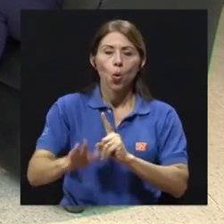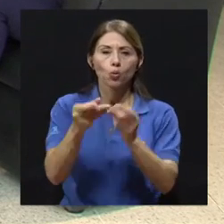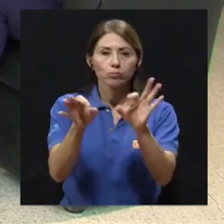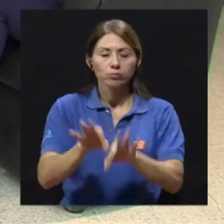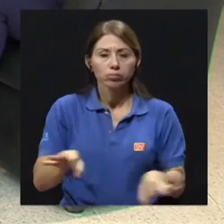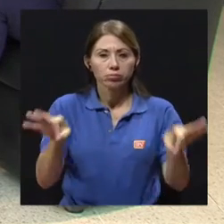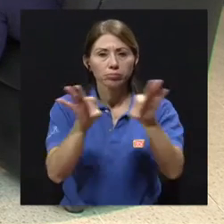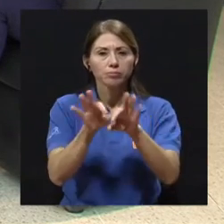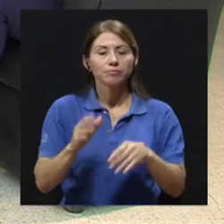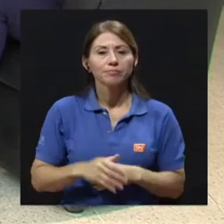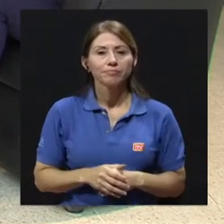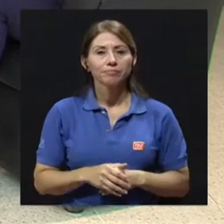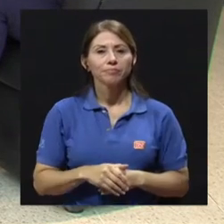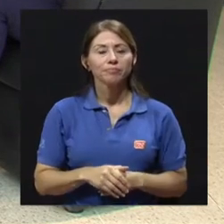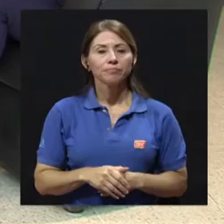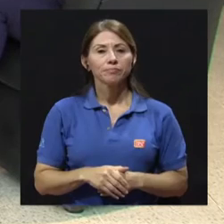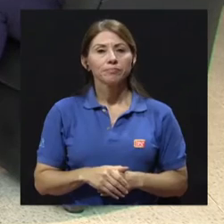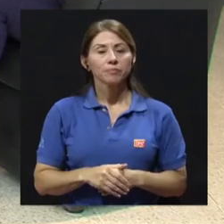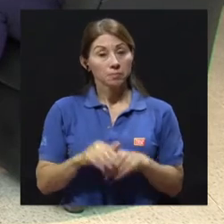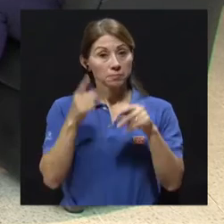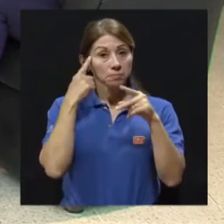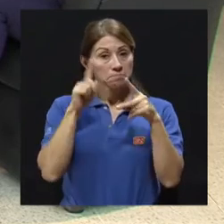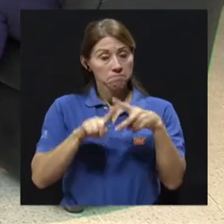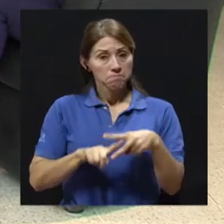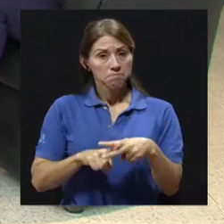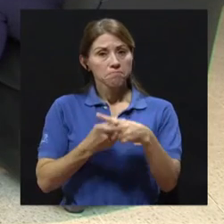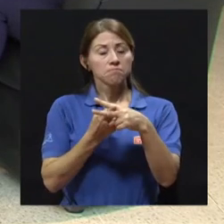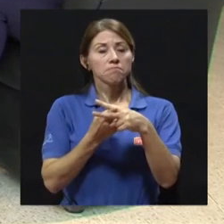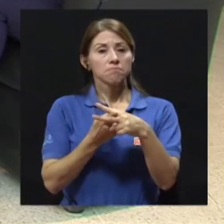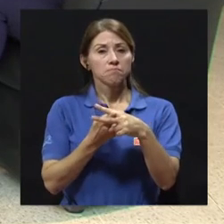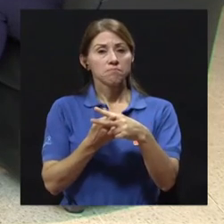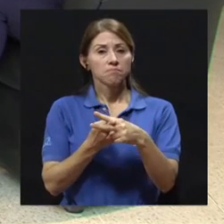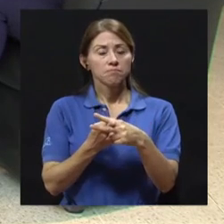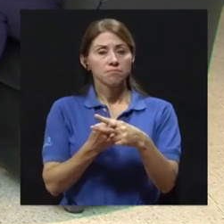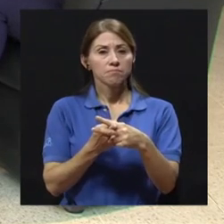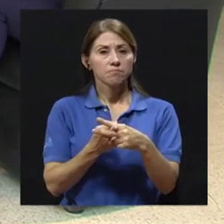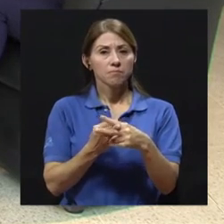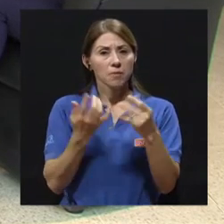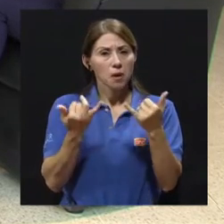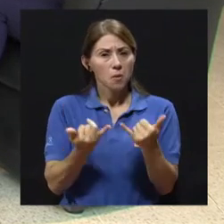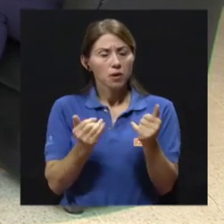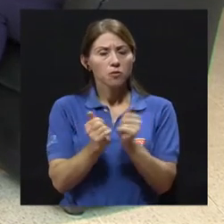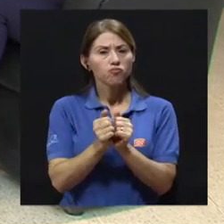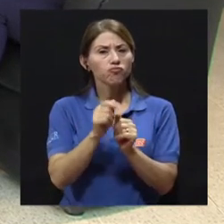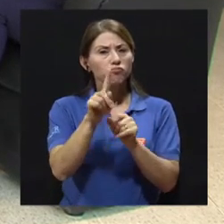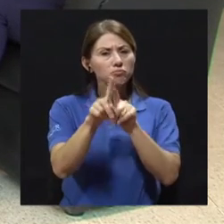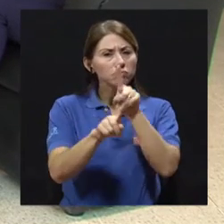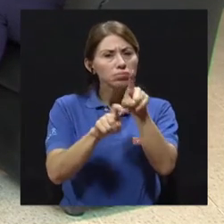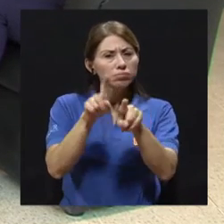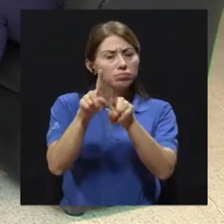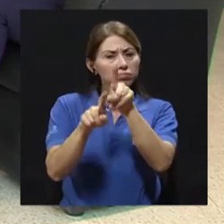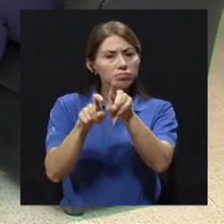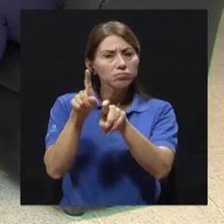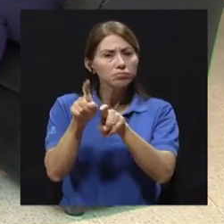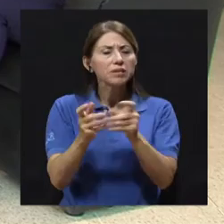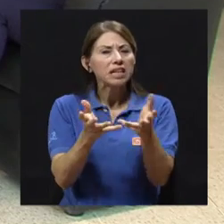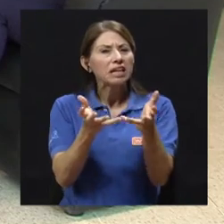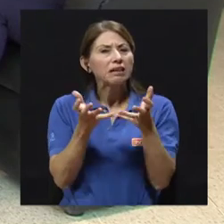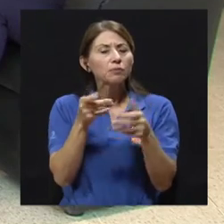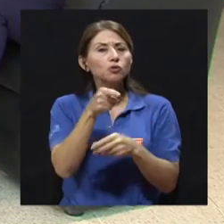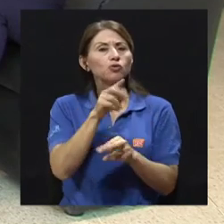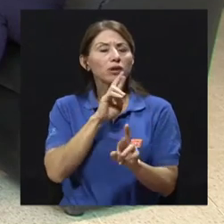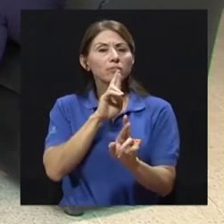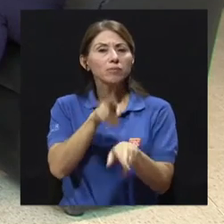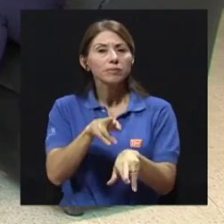sumamente significativa. Sí. Doña Rita, tal vez para iniciar pues el bloque de preguntas que quisiéramos pues que